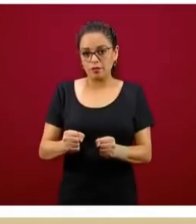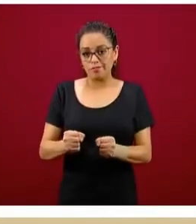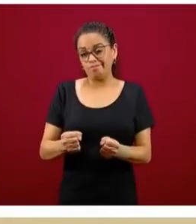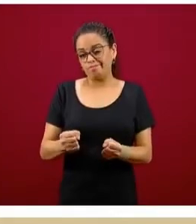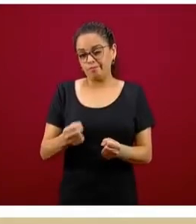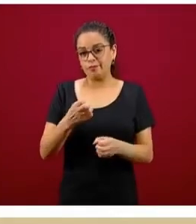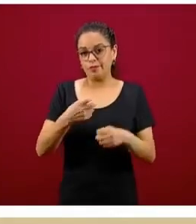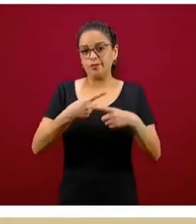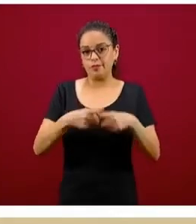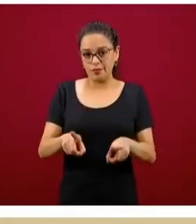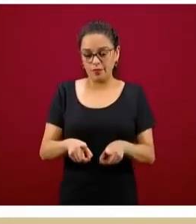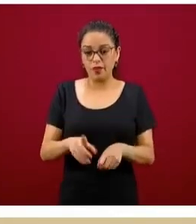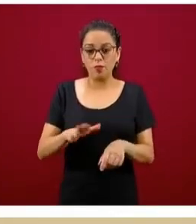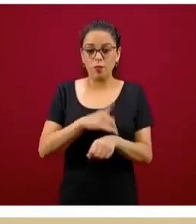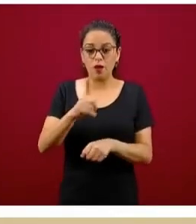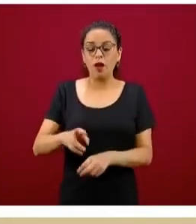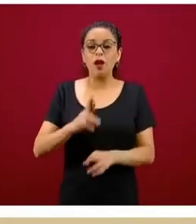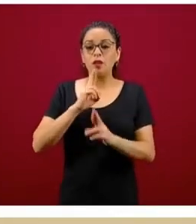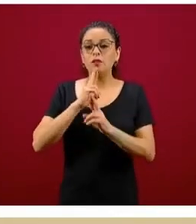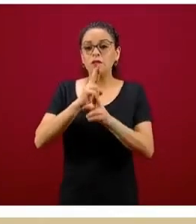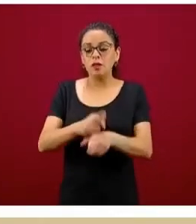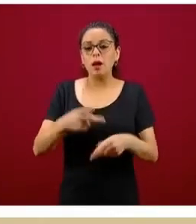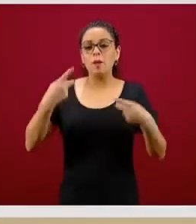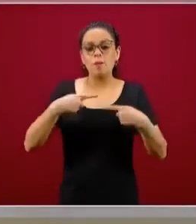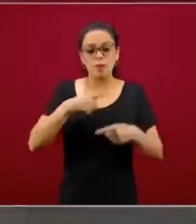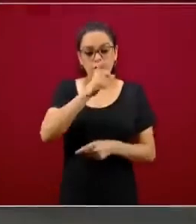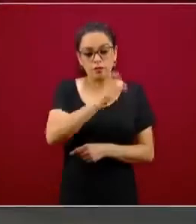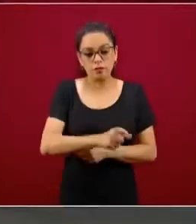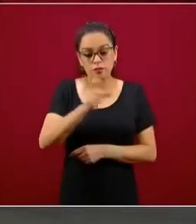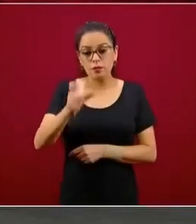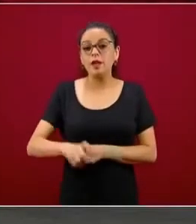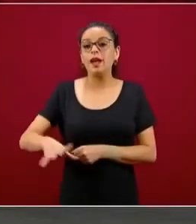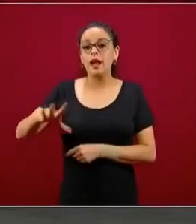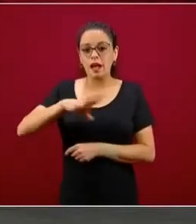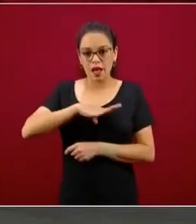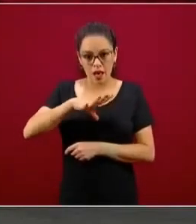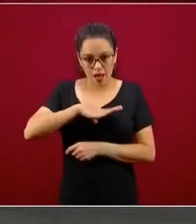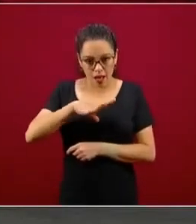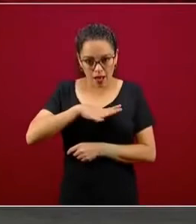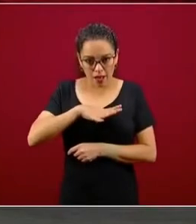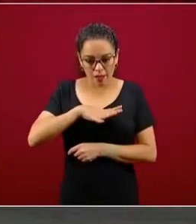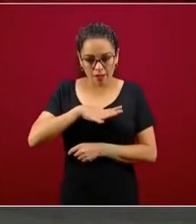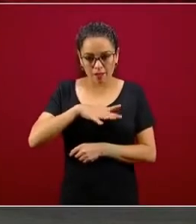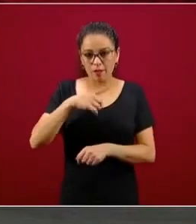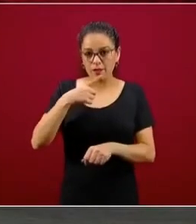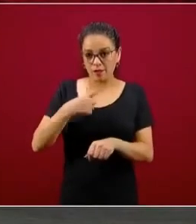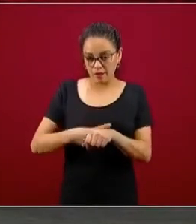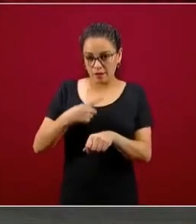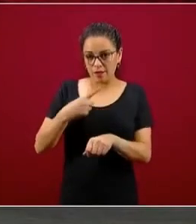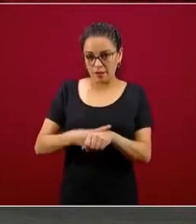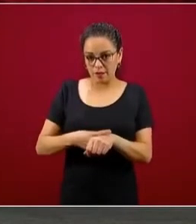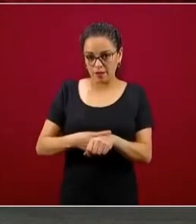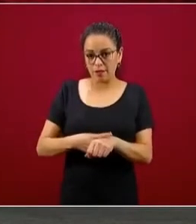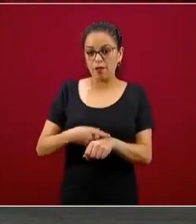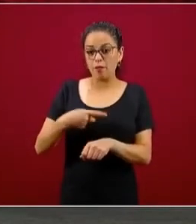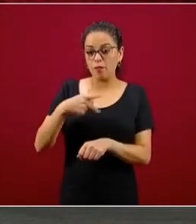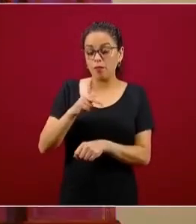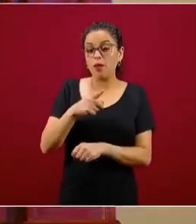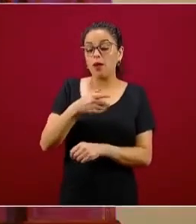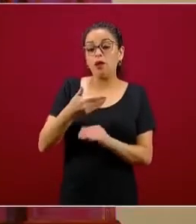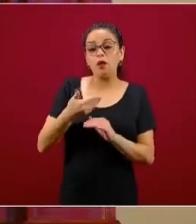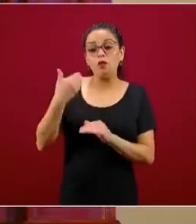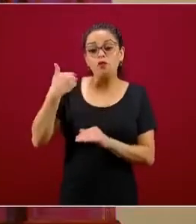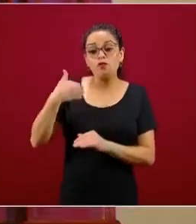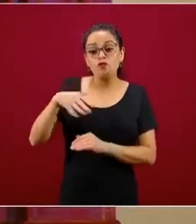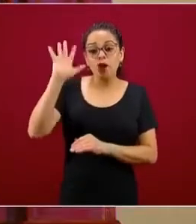en estos resultados hay muchas personas que son portadoras, es decir, no son casos. Son personas que fueron, dado que es un